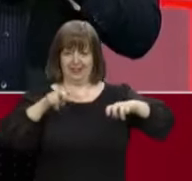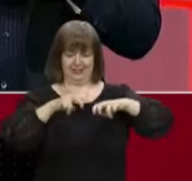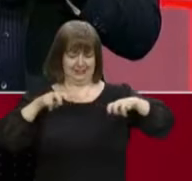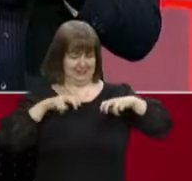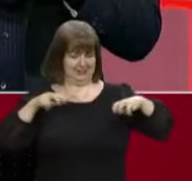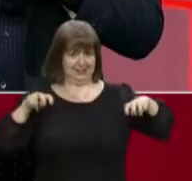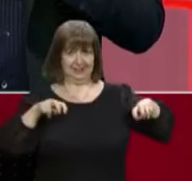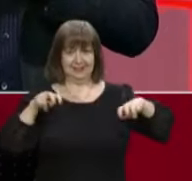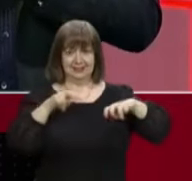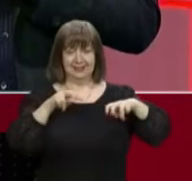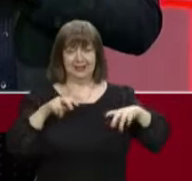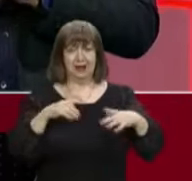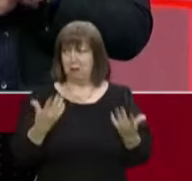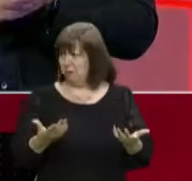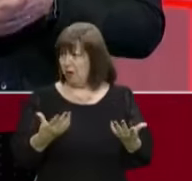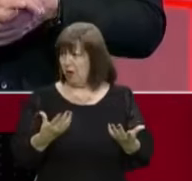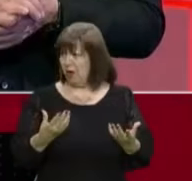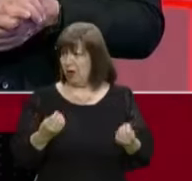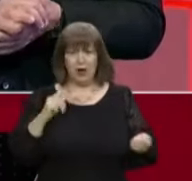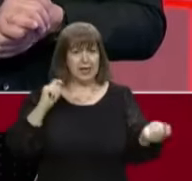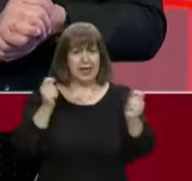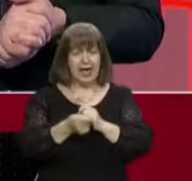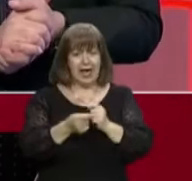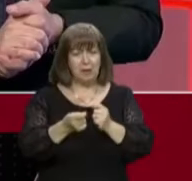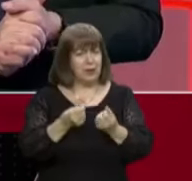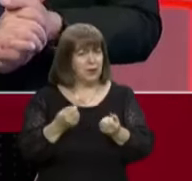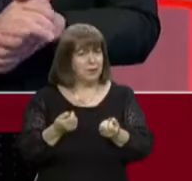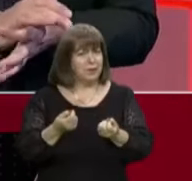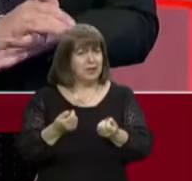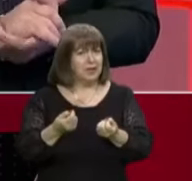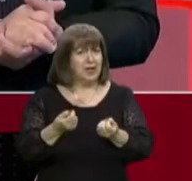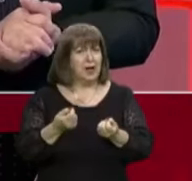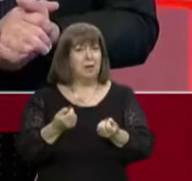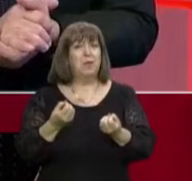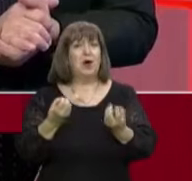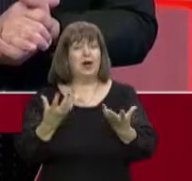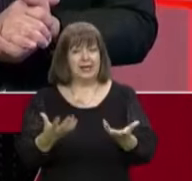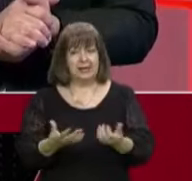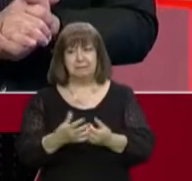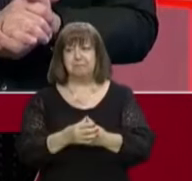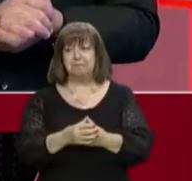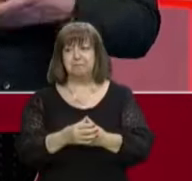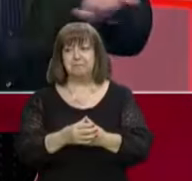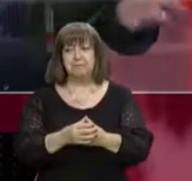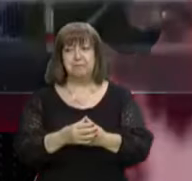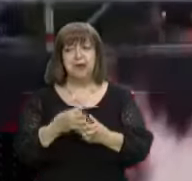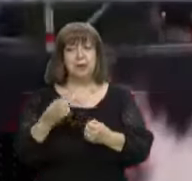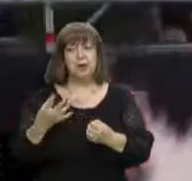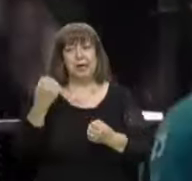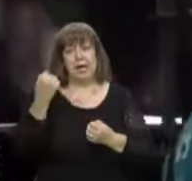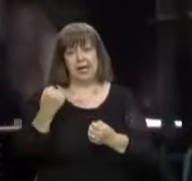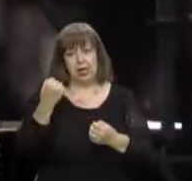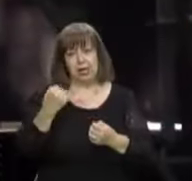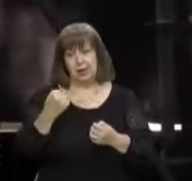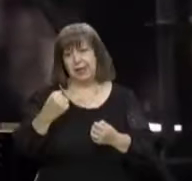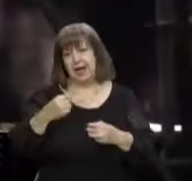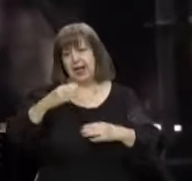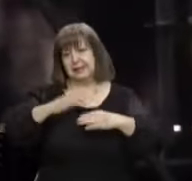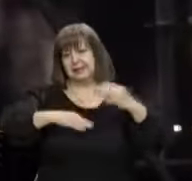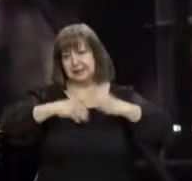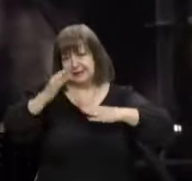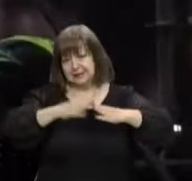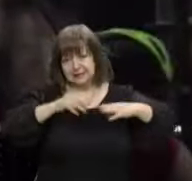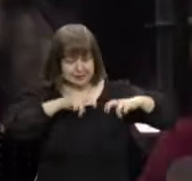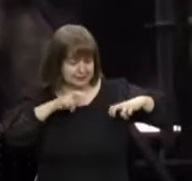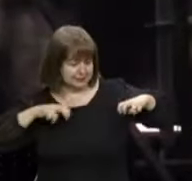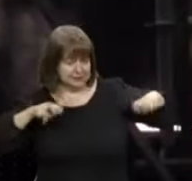estamos hablando cambio, de Rodi, es un cambio enorme. Es un cambio enorme. En realidad tiene que ver con un tema económico, básicamente, lo cual